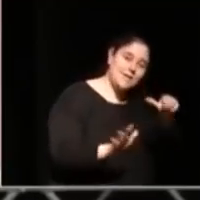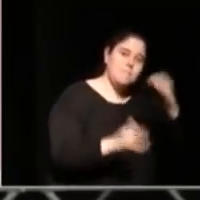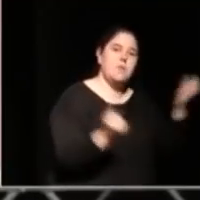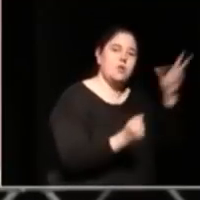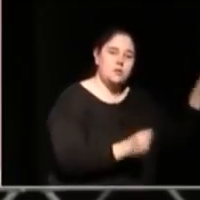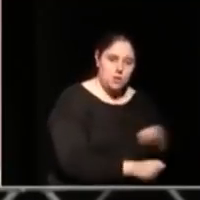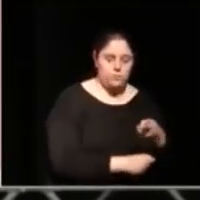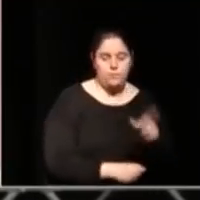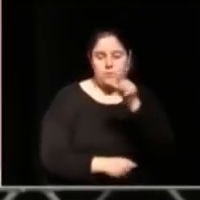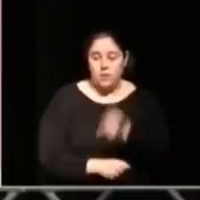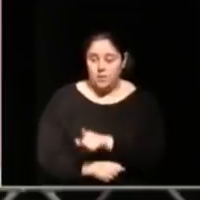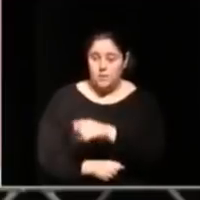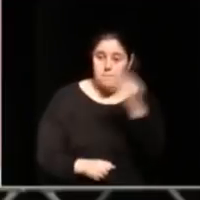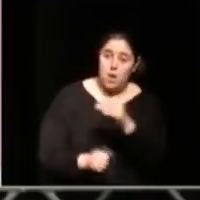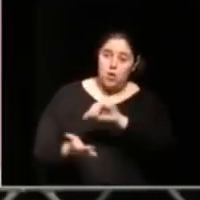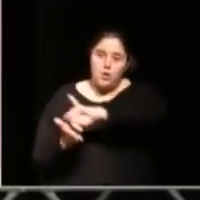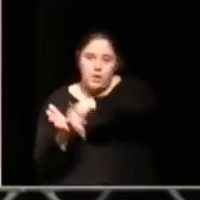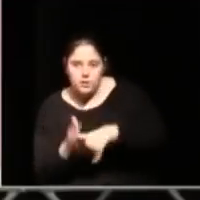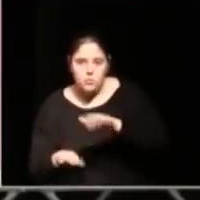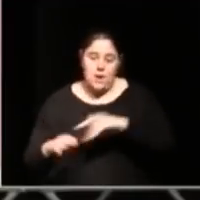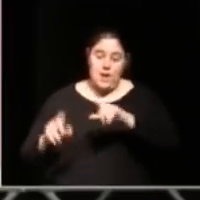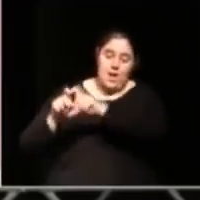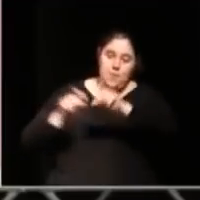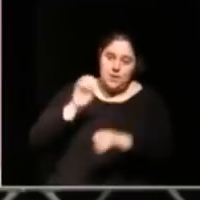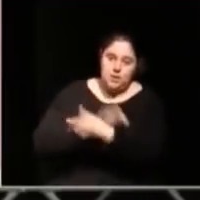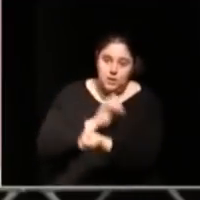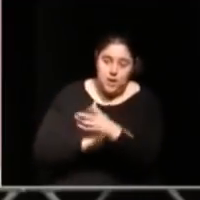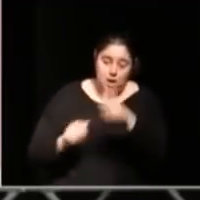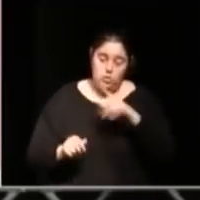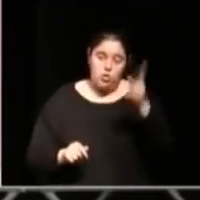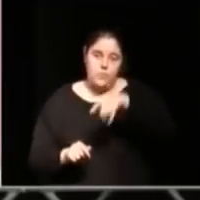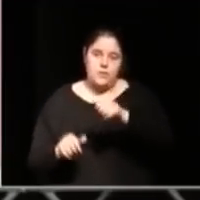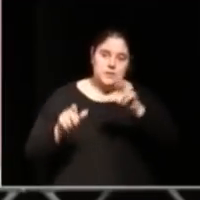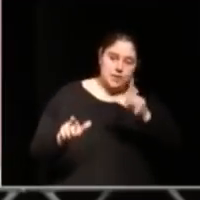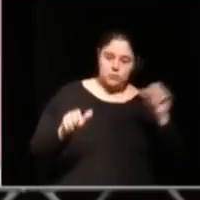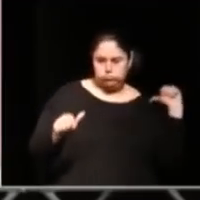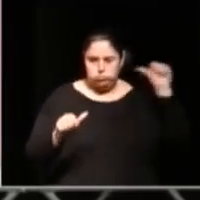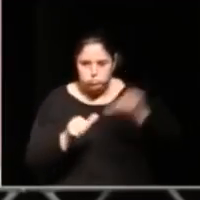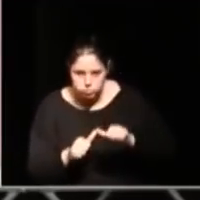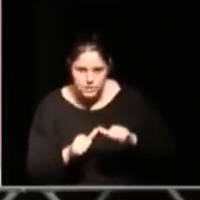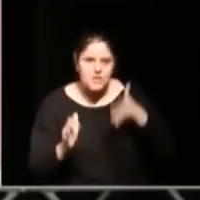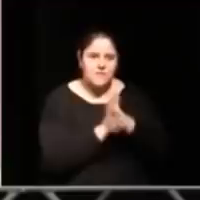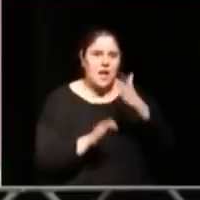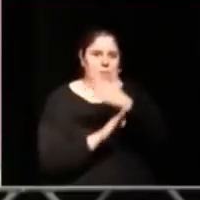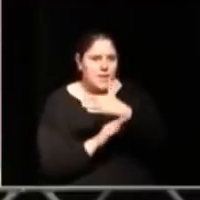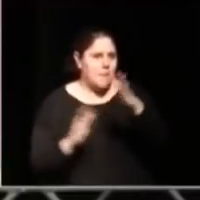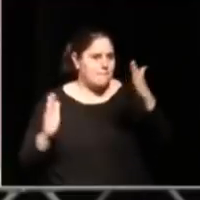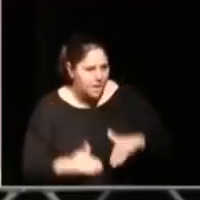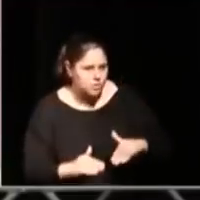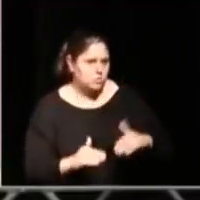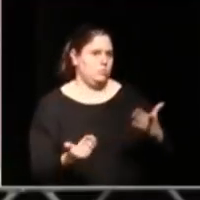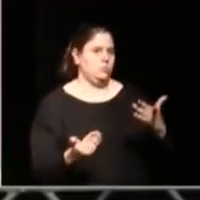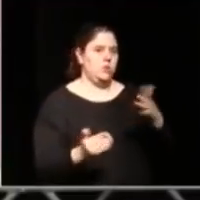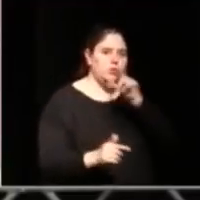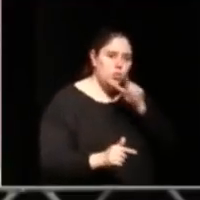de euros. Barcelona, mejor ratio de creación de empresas desde 2007. Menos banderas, menos tuits, menos gritos y más